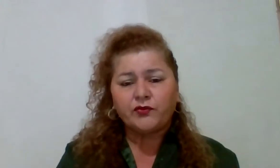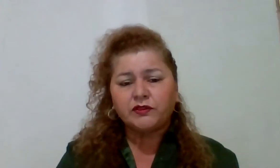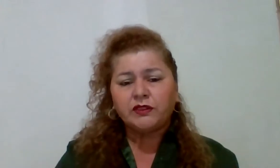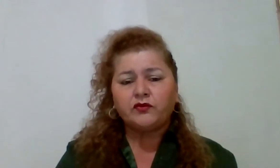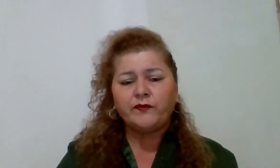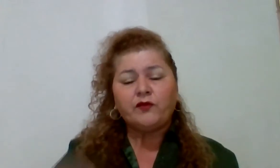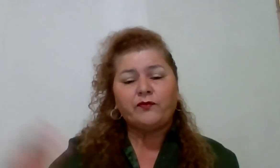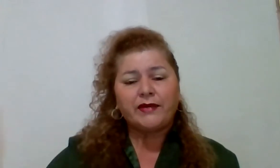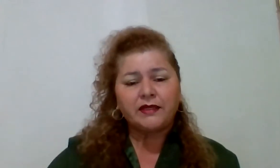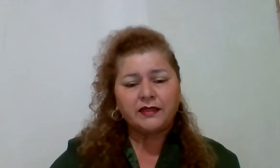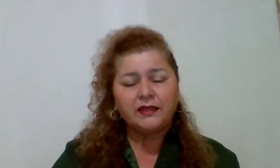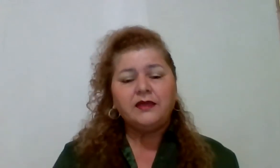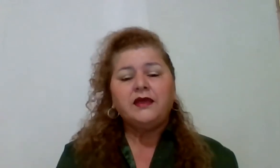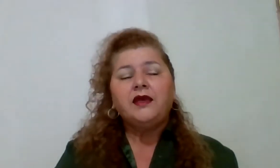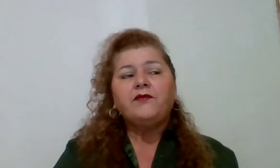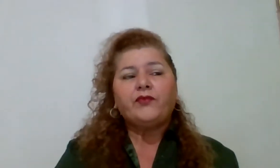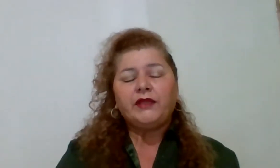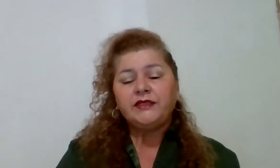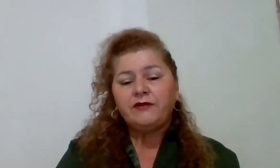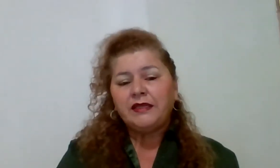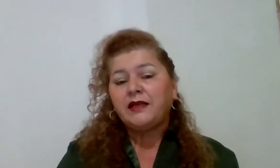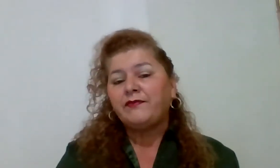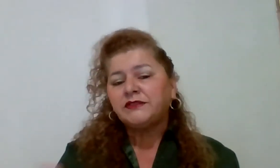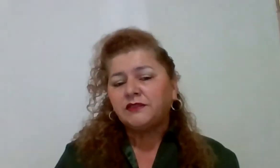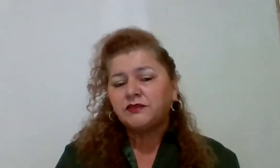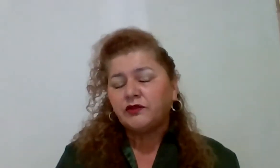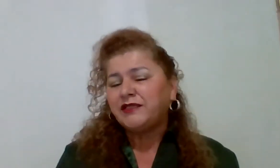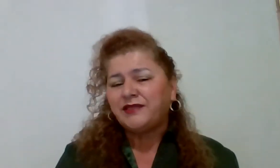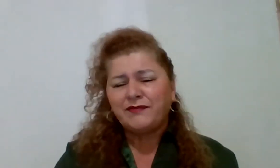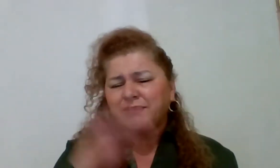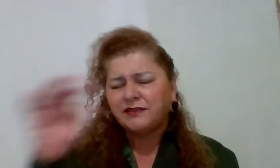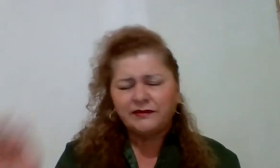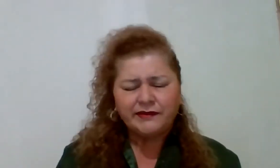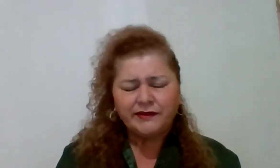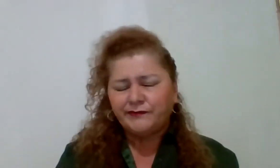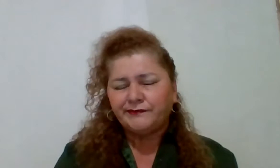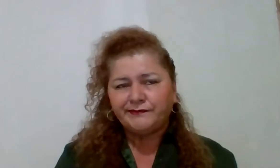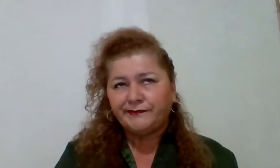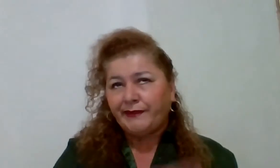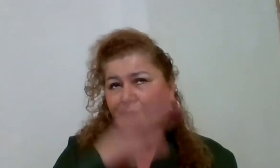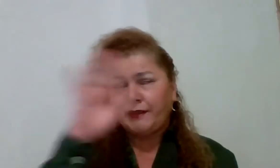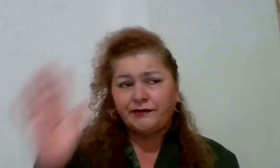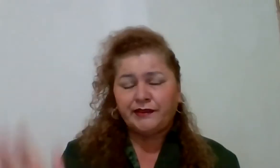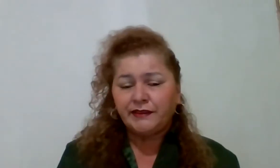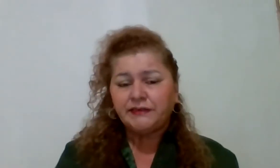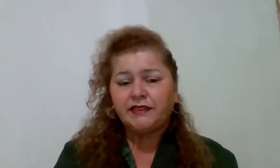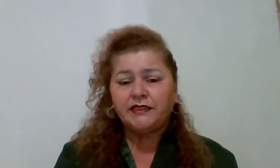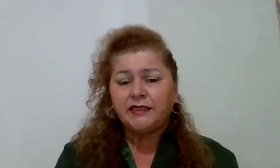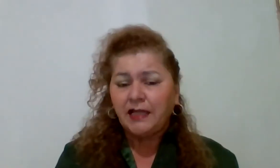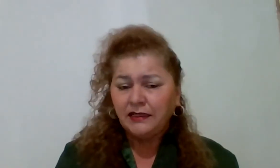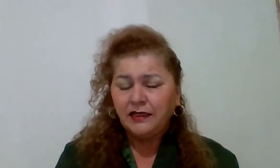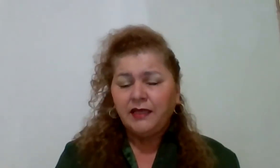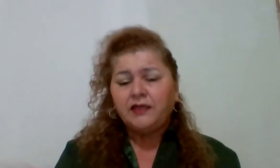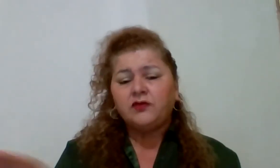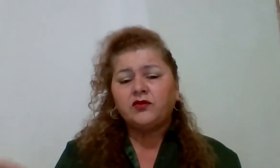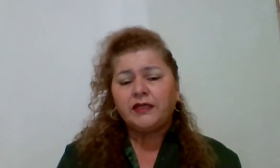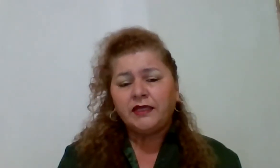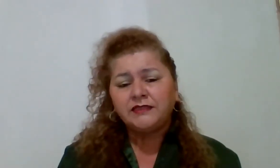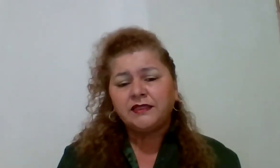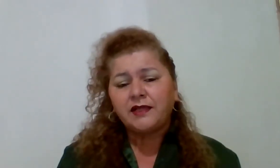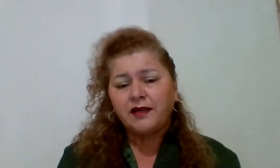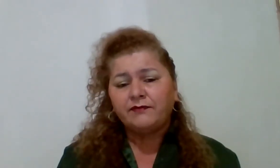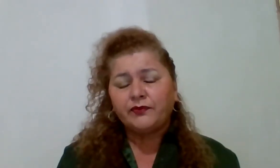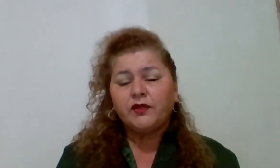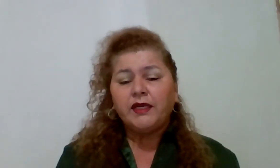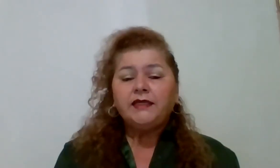da soporte económico para que pueda llevarle capacitación en temas de interés general en lo que